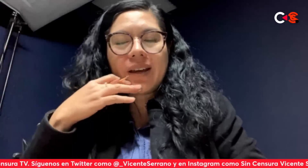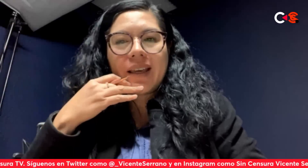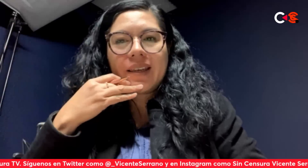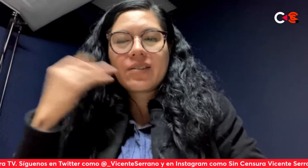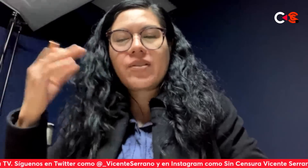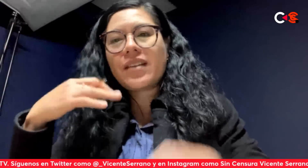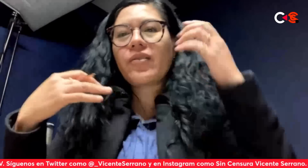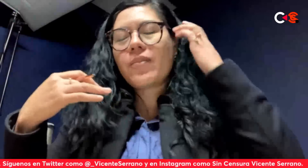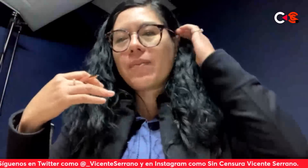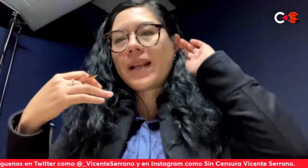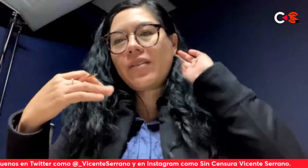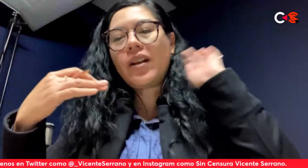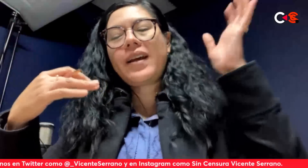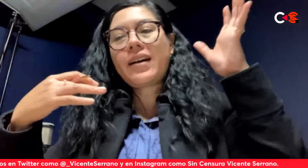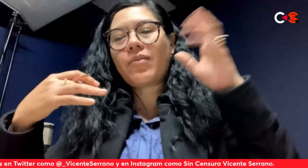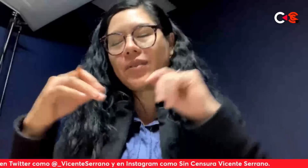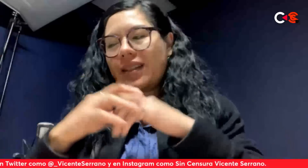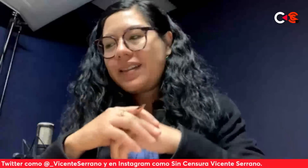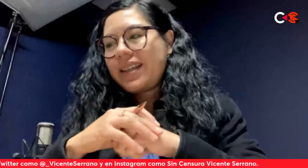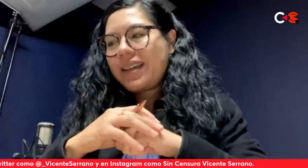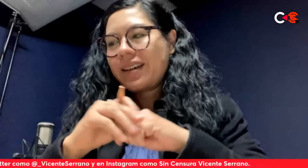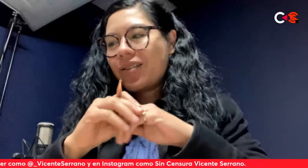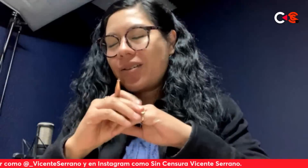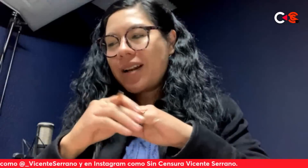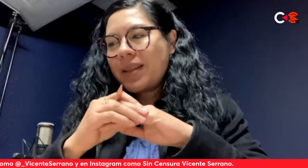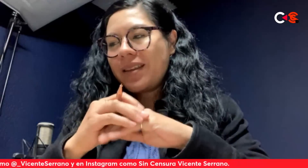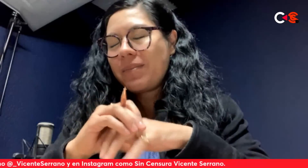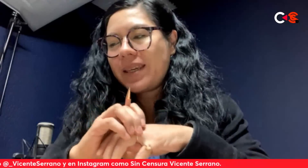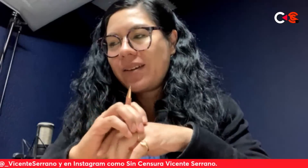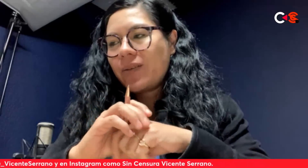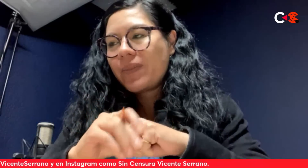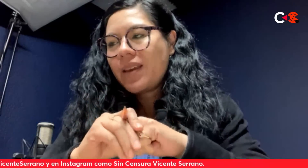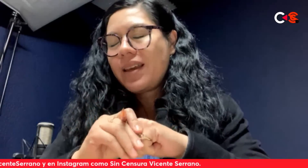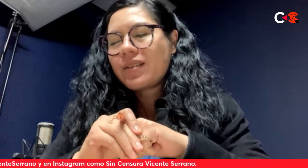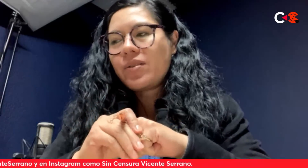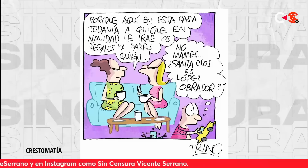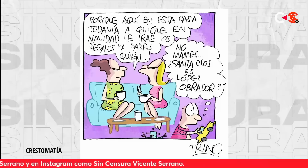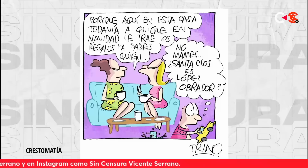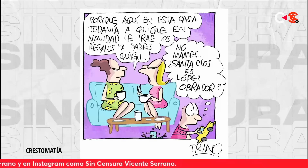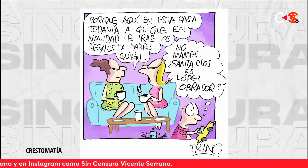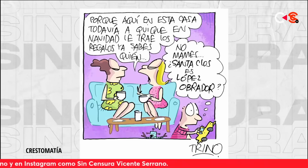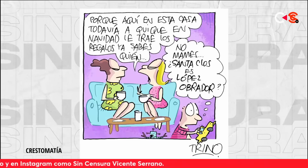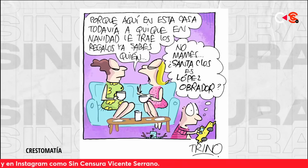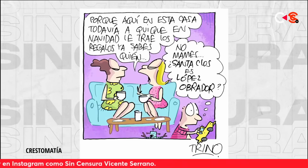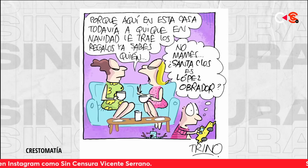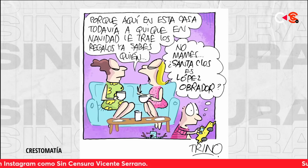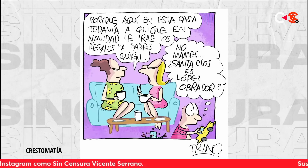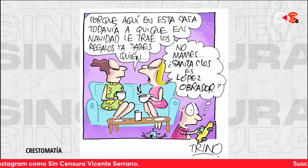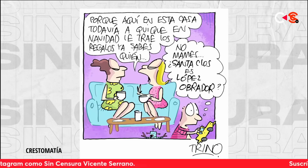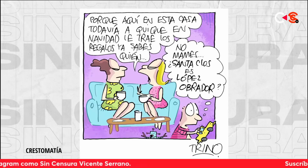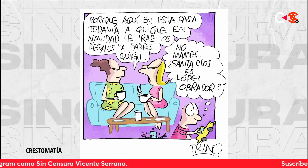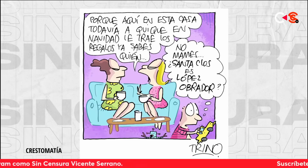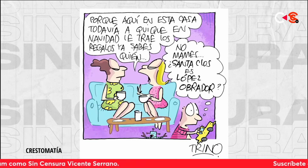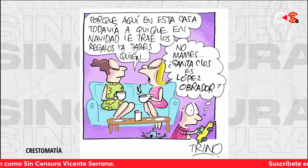niño ahí escuchando, como parando oreja, como se dice coloquialmente en México, escuchando a su mamá y